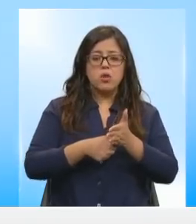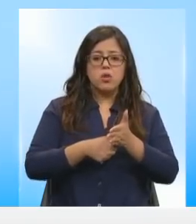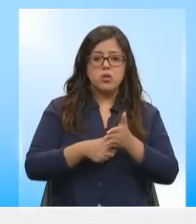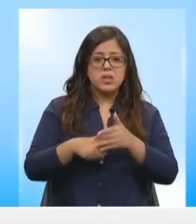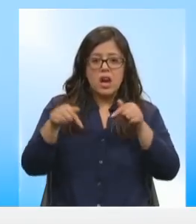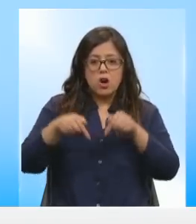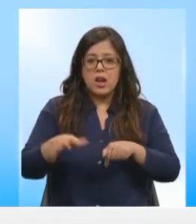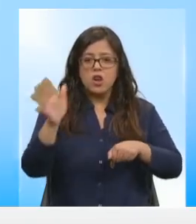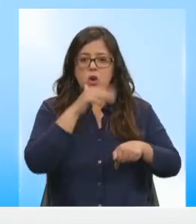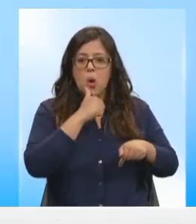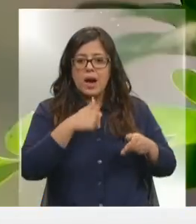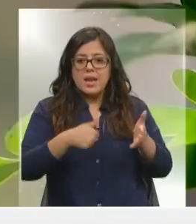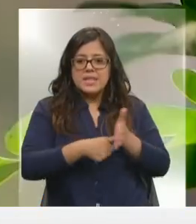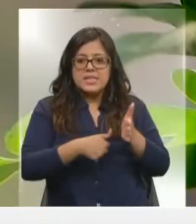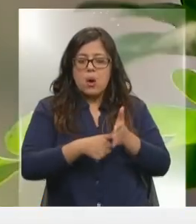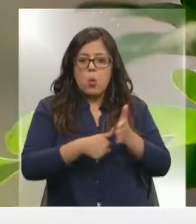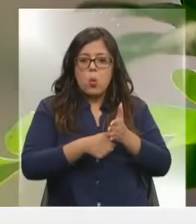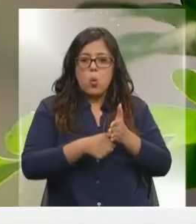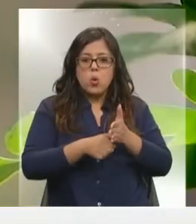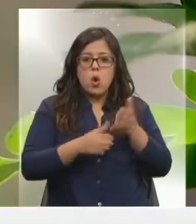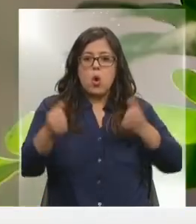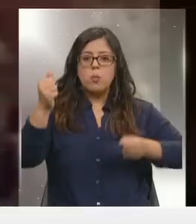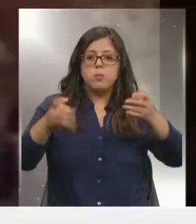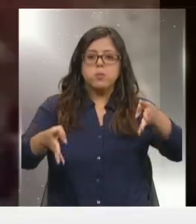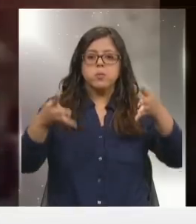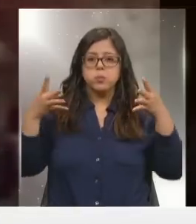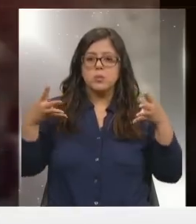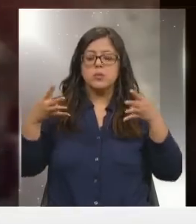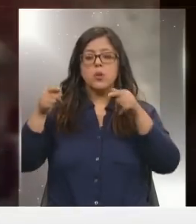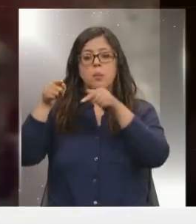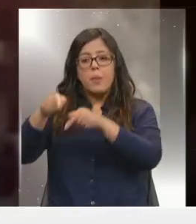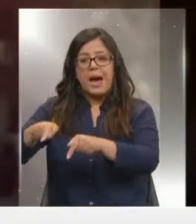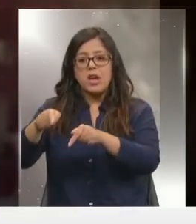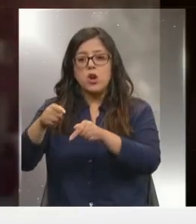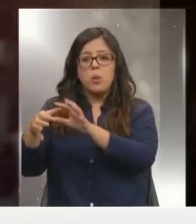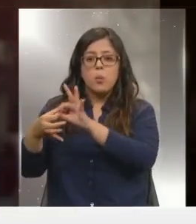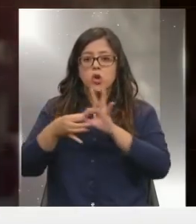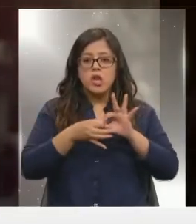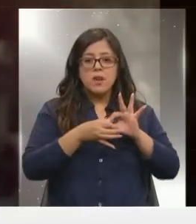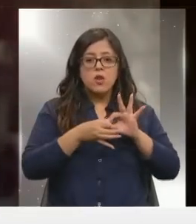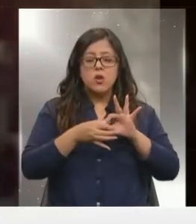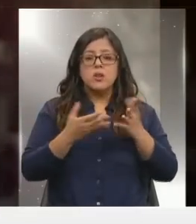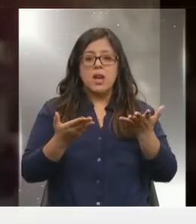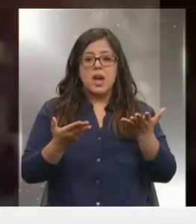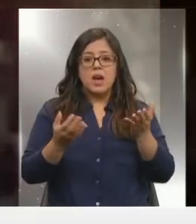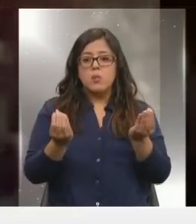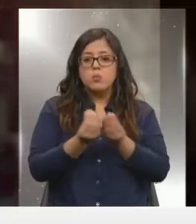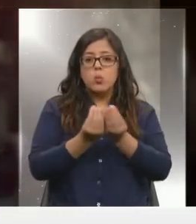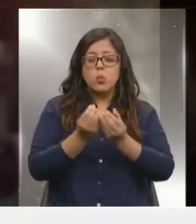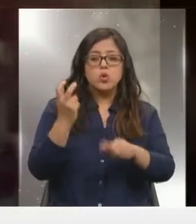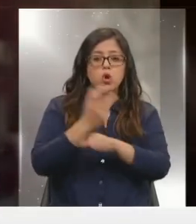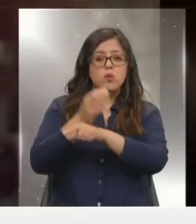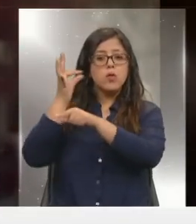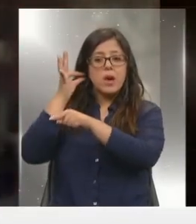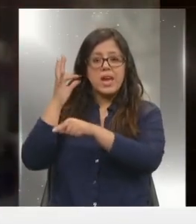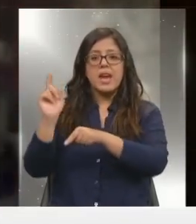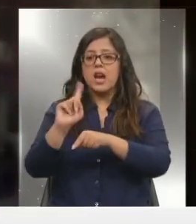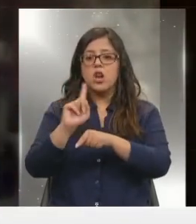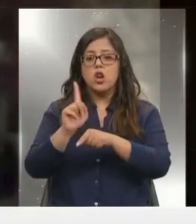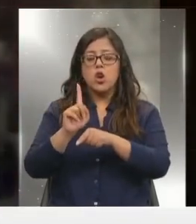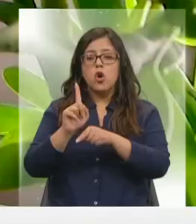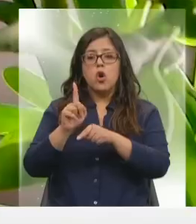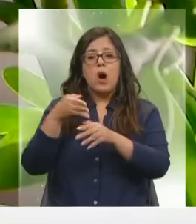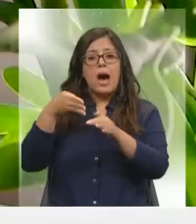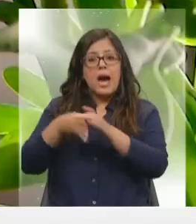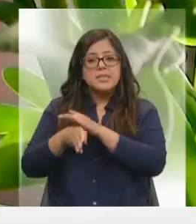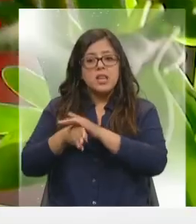camiones Kia nuevos, Frontier por su alta demanda de robos. Al igual que muchas víctimas, no cayó en la extorsión, pero sí en